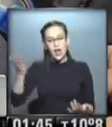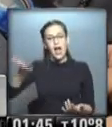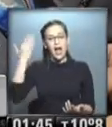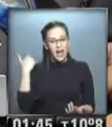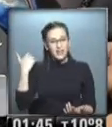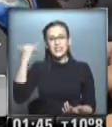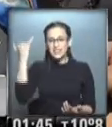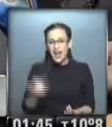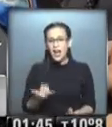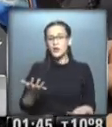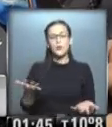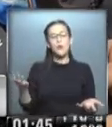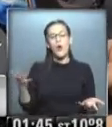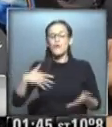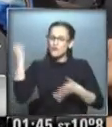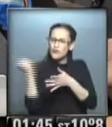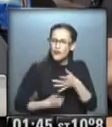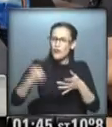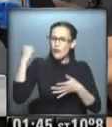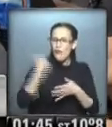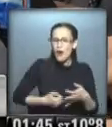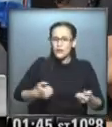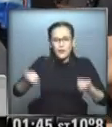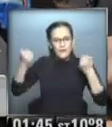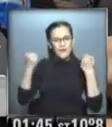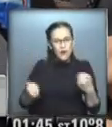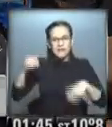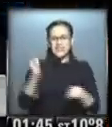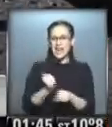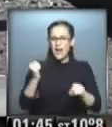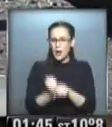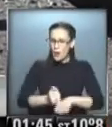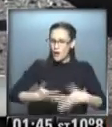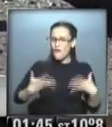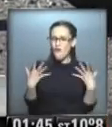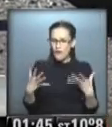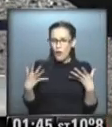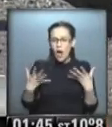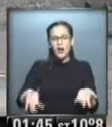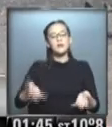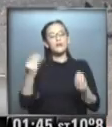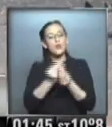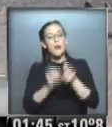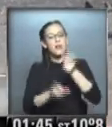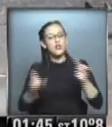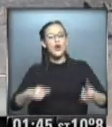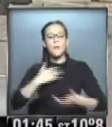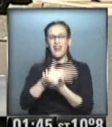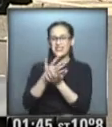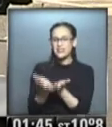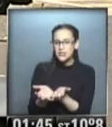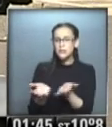recurso muy esmerado, nos hemos esmerado mucho, hemos hecho un trabajo colectivo muy grande, ha participado gran cantidad de colegas, yo